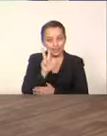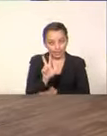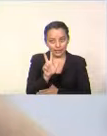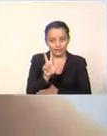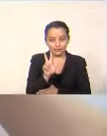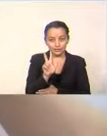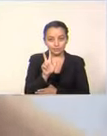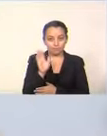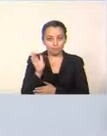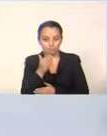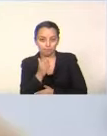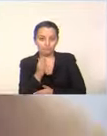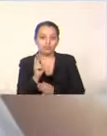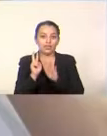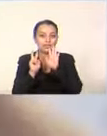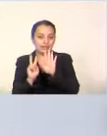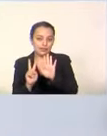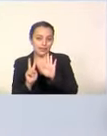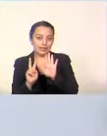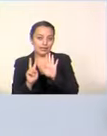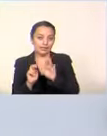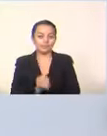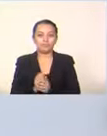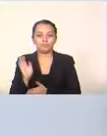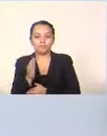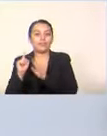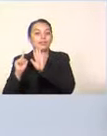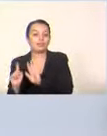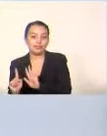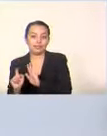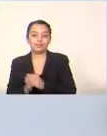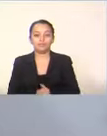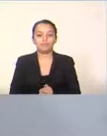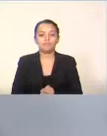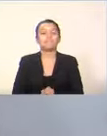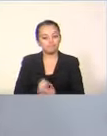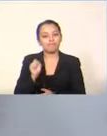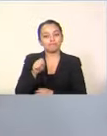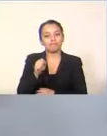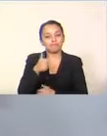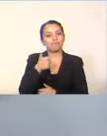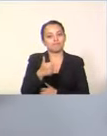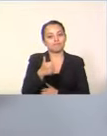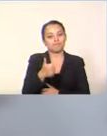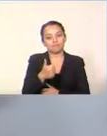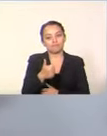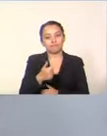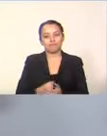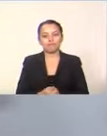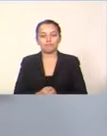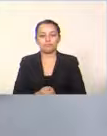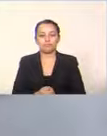las centenas, el 7 en las decenas y el 6 en las unidades. ¿Te parece? Me parece, pero no sé si seguiría más o menos la